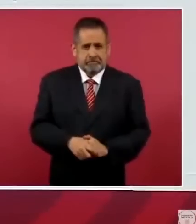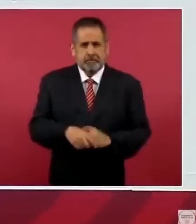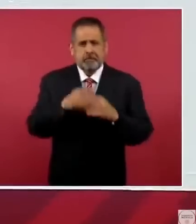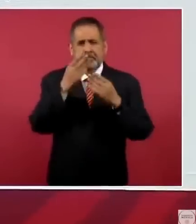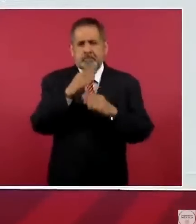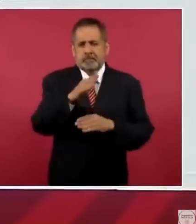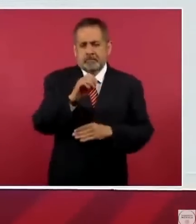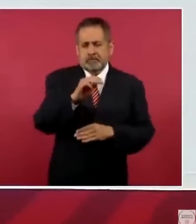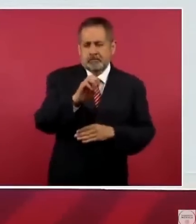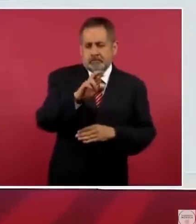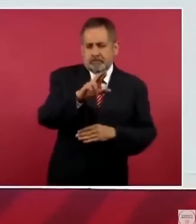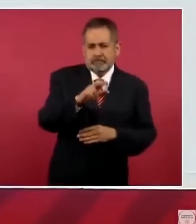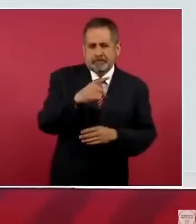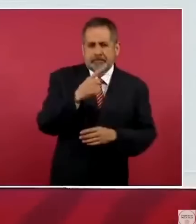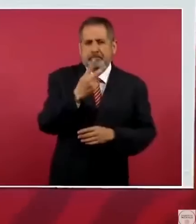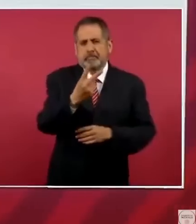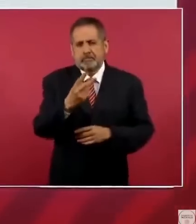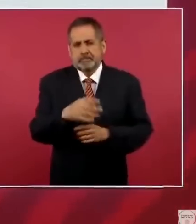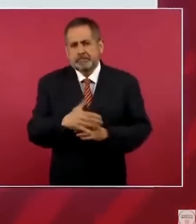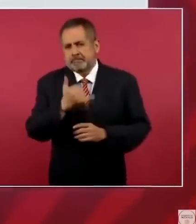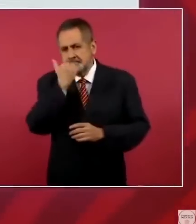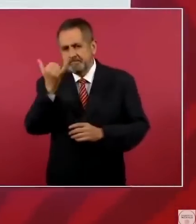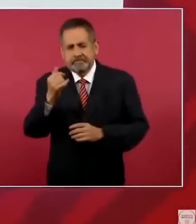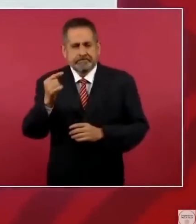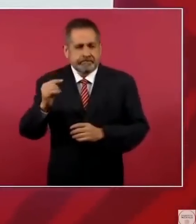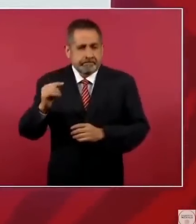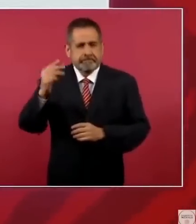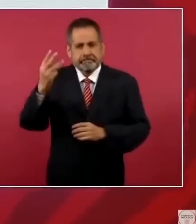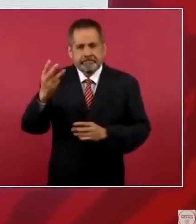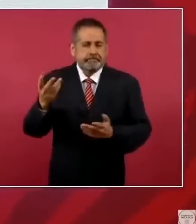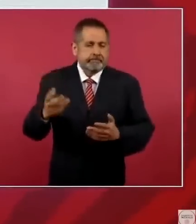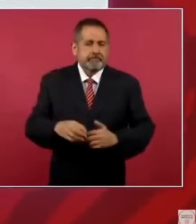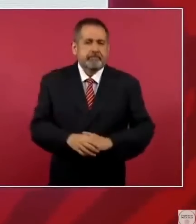Bancomer, 2, se equivocó.